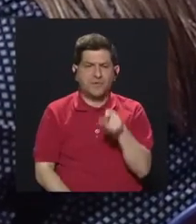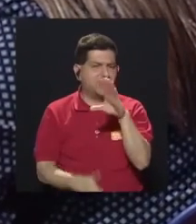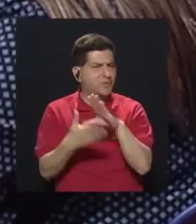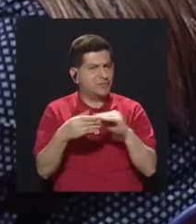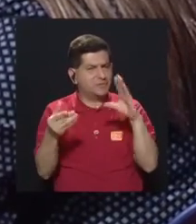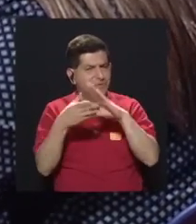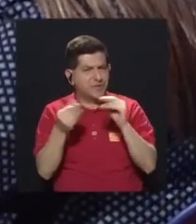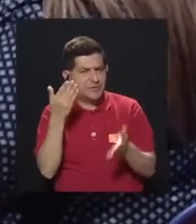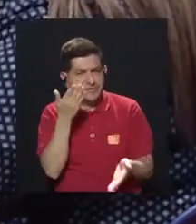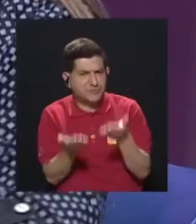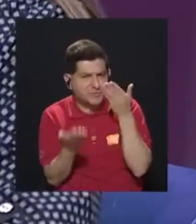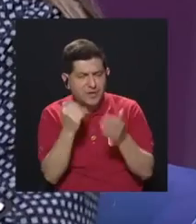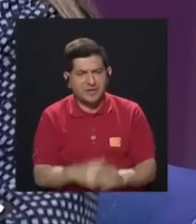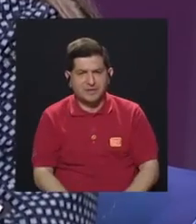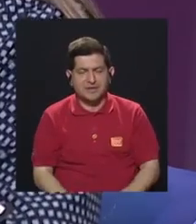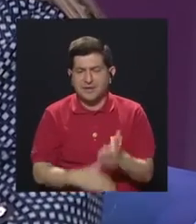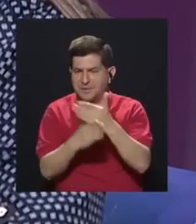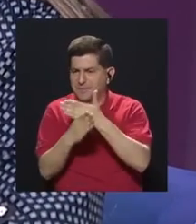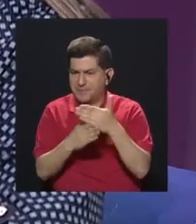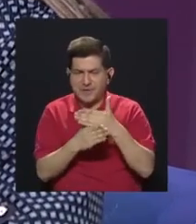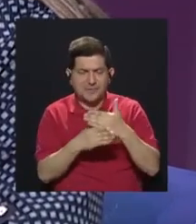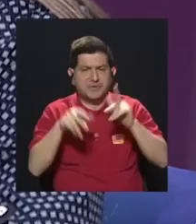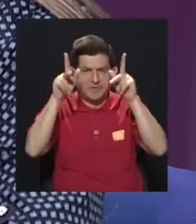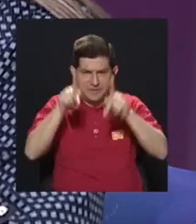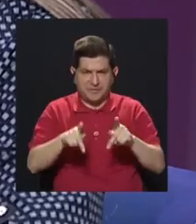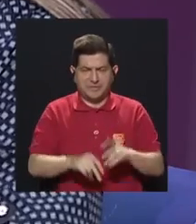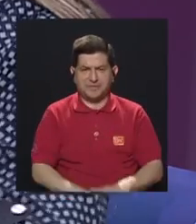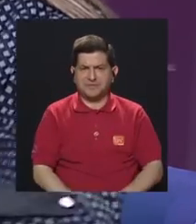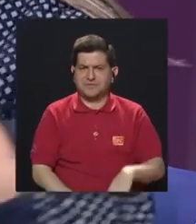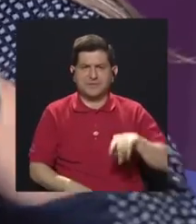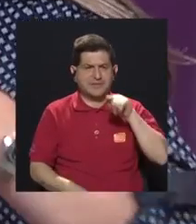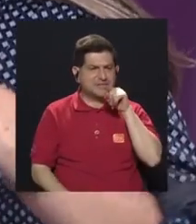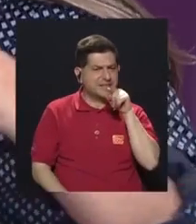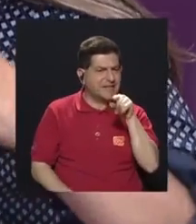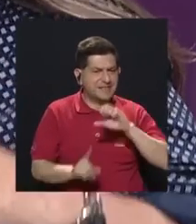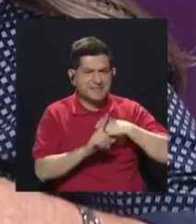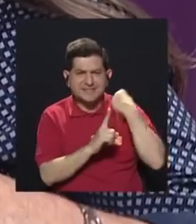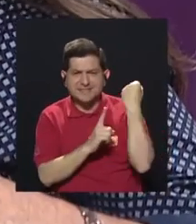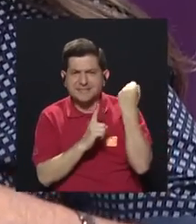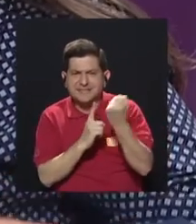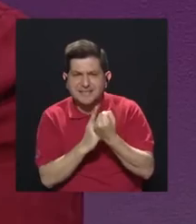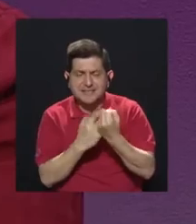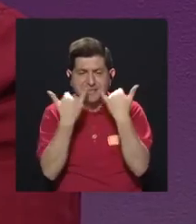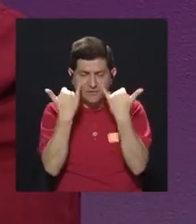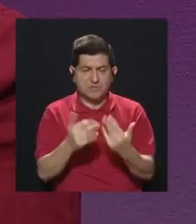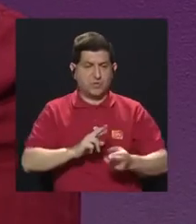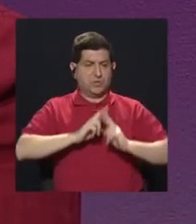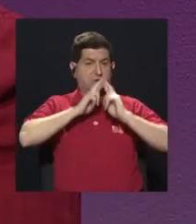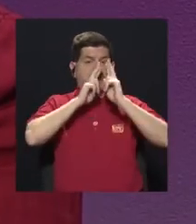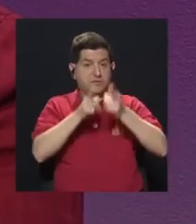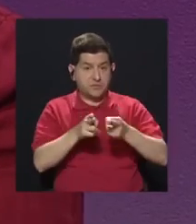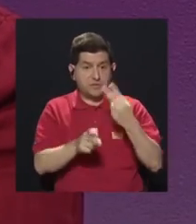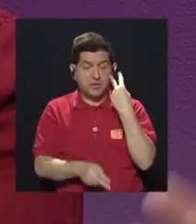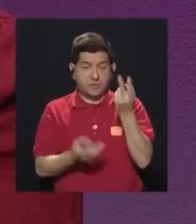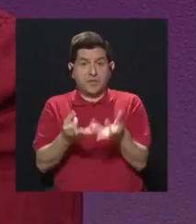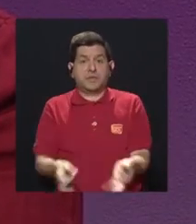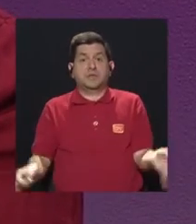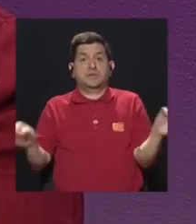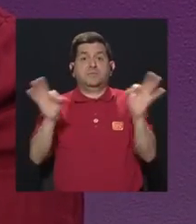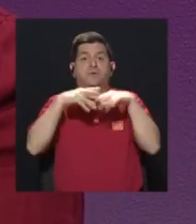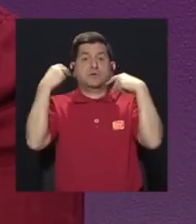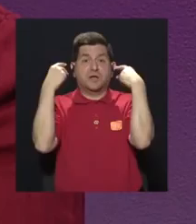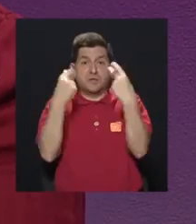un poquito y compartimos con la audiencia cómo es que dados los resultados vimos la importancia y la urgencia